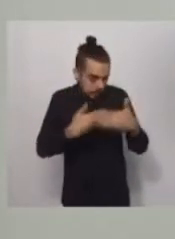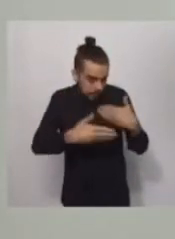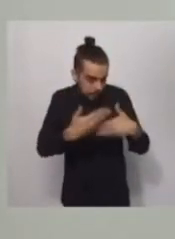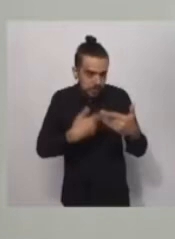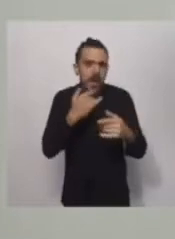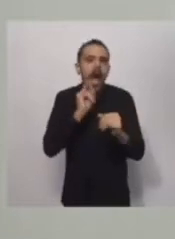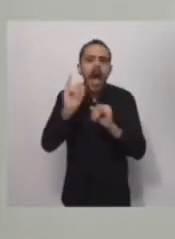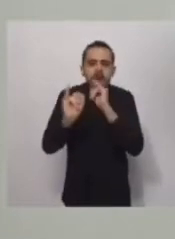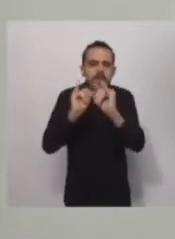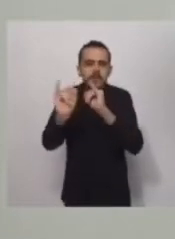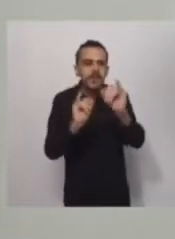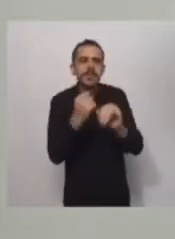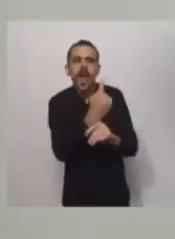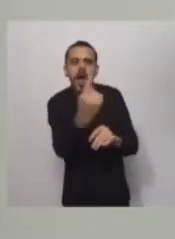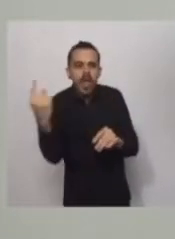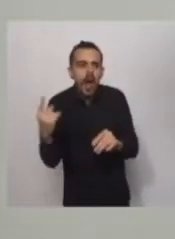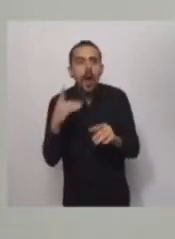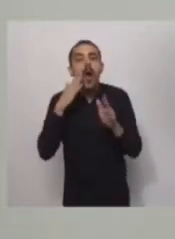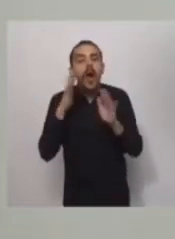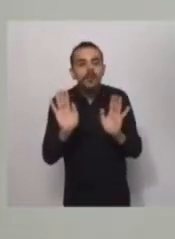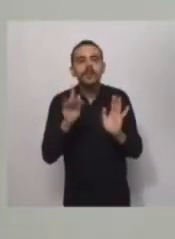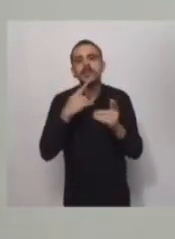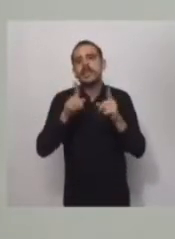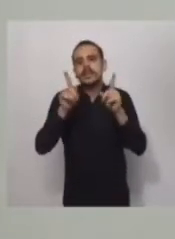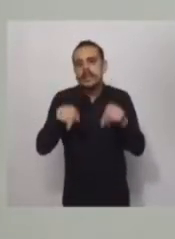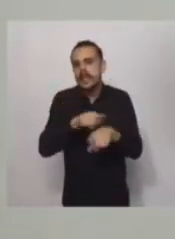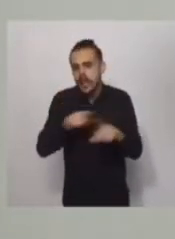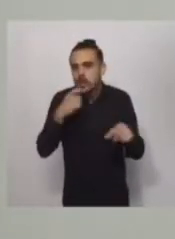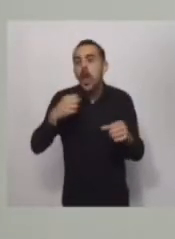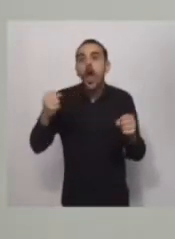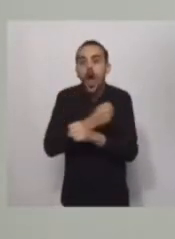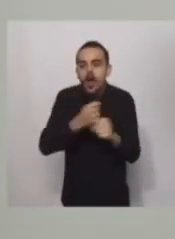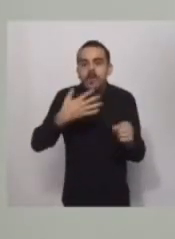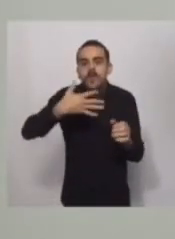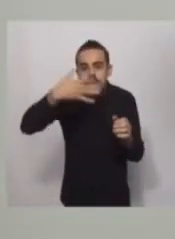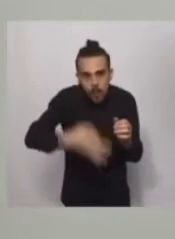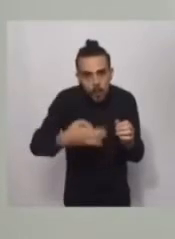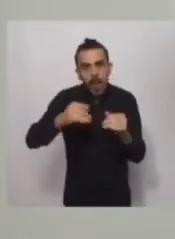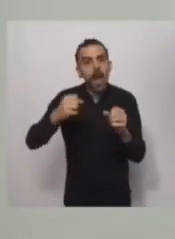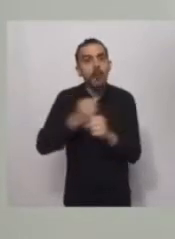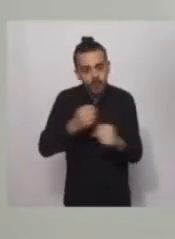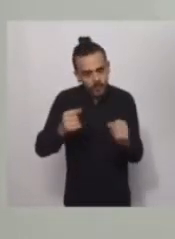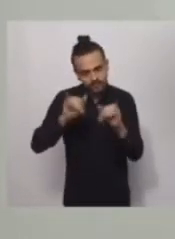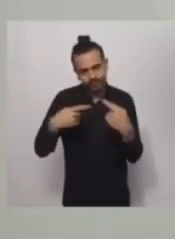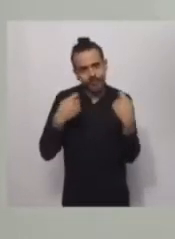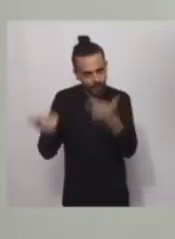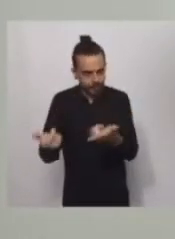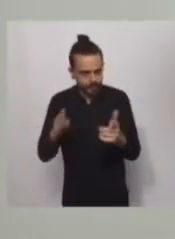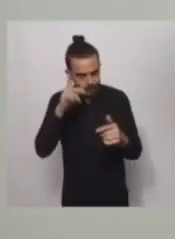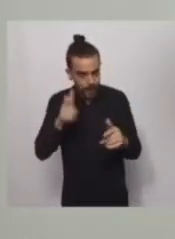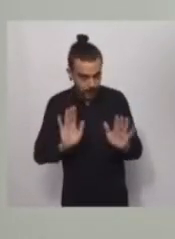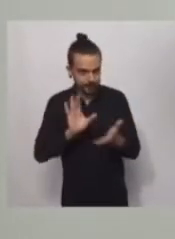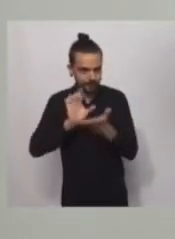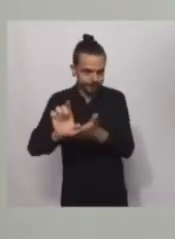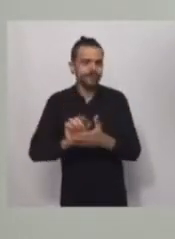un presupuesto, ¿no? Claro, sin duda. Un presupuesto de aporte, y nos basamos en el presupuesto que tenemos y en los fondos que